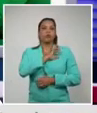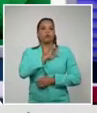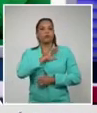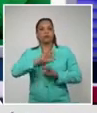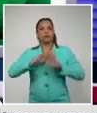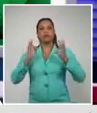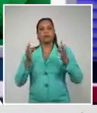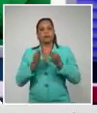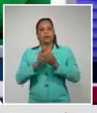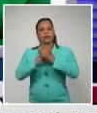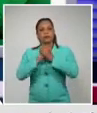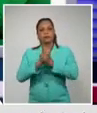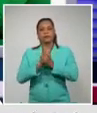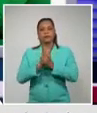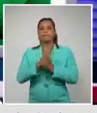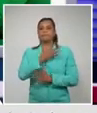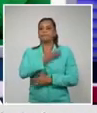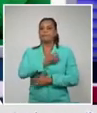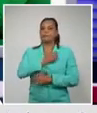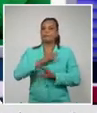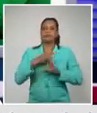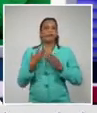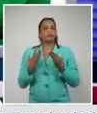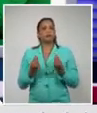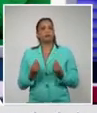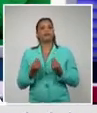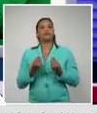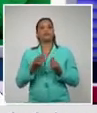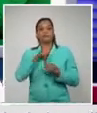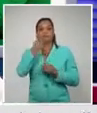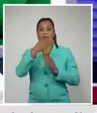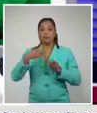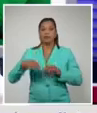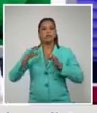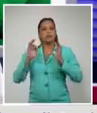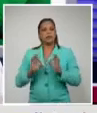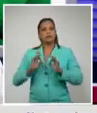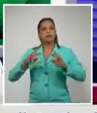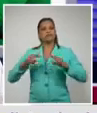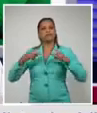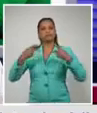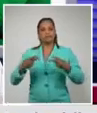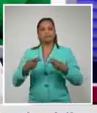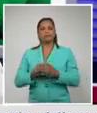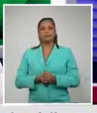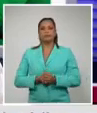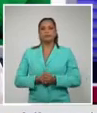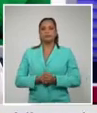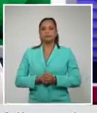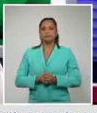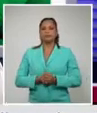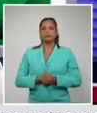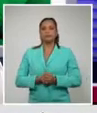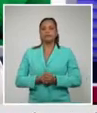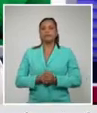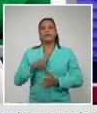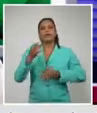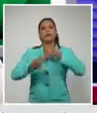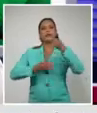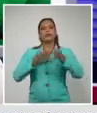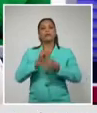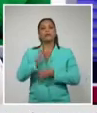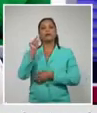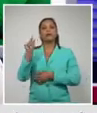lamentamos mucho estos fallecimientos, siempre los reiteramos, y estamos hablando de una paciente